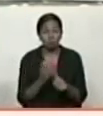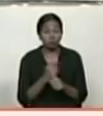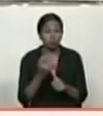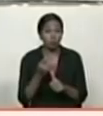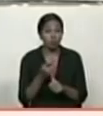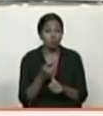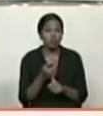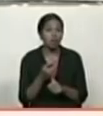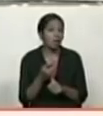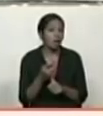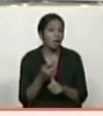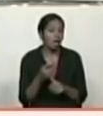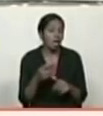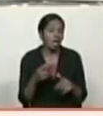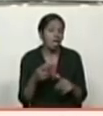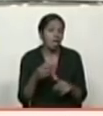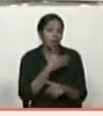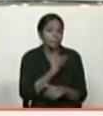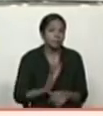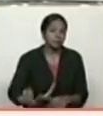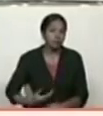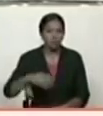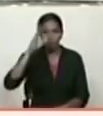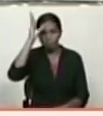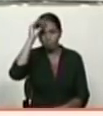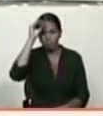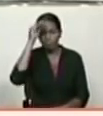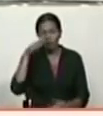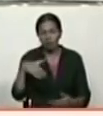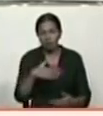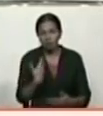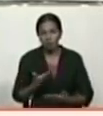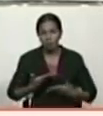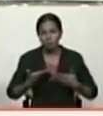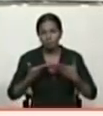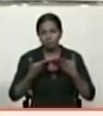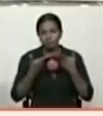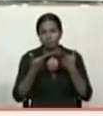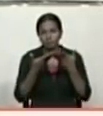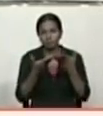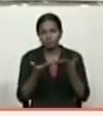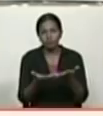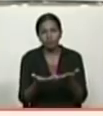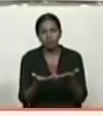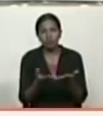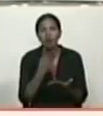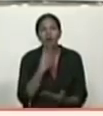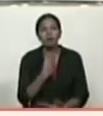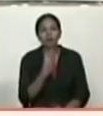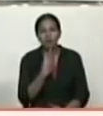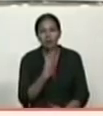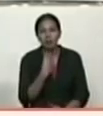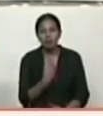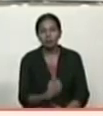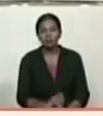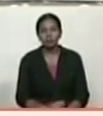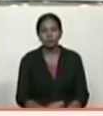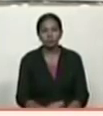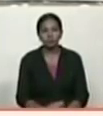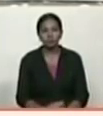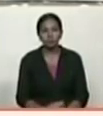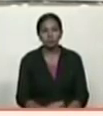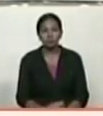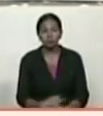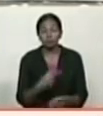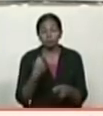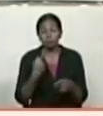Trump tratando de regalarle las alturas o los altos del Golán a Israel, quizá haya una